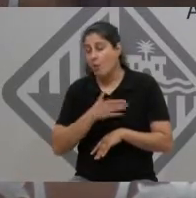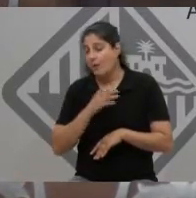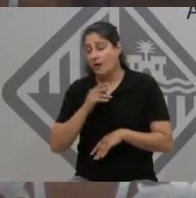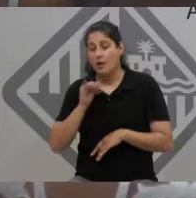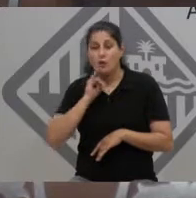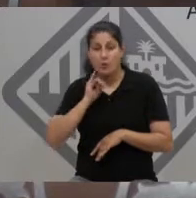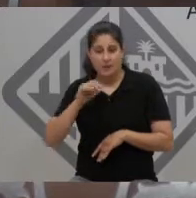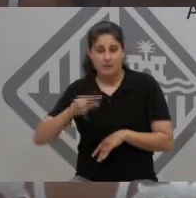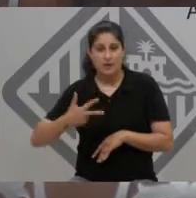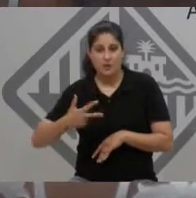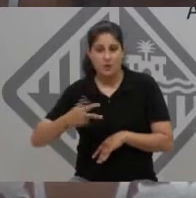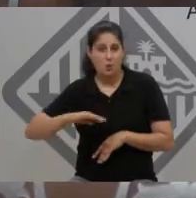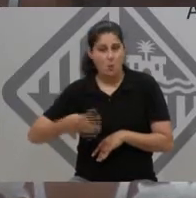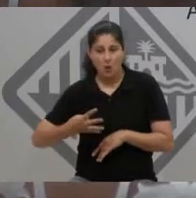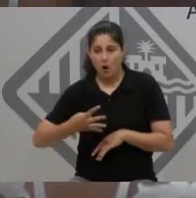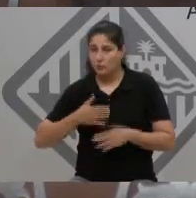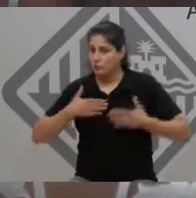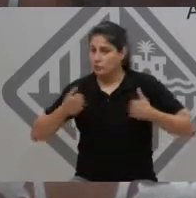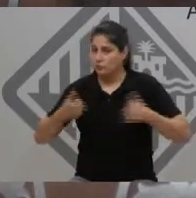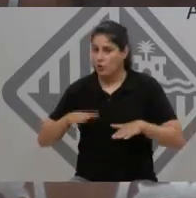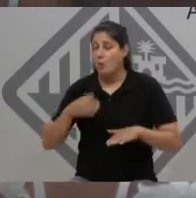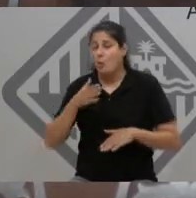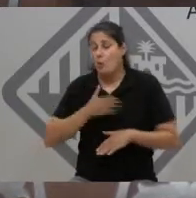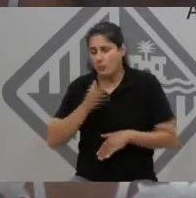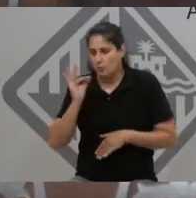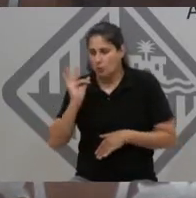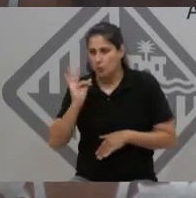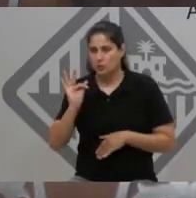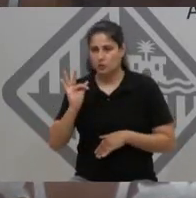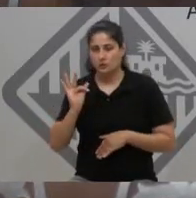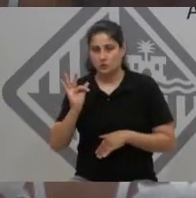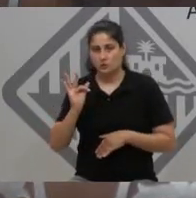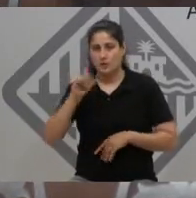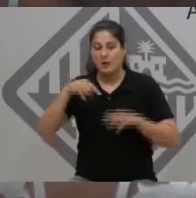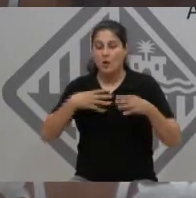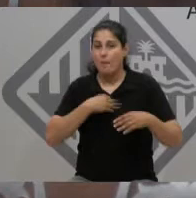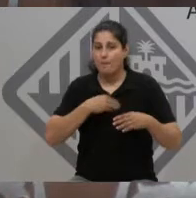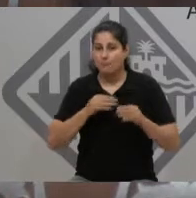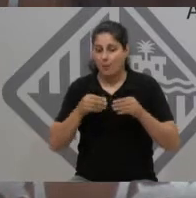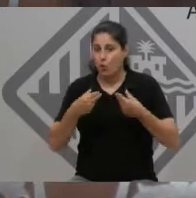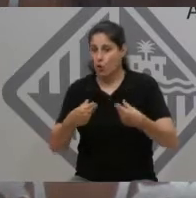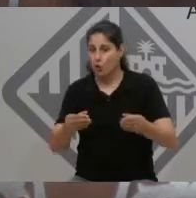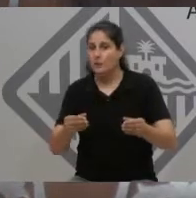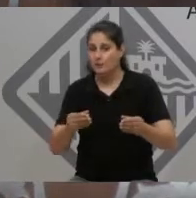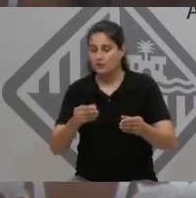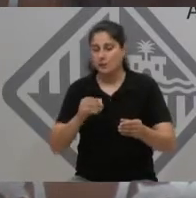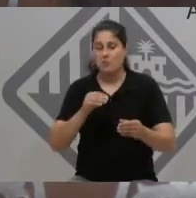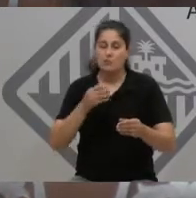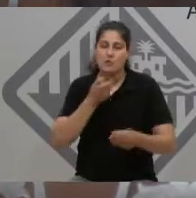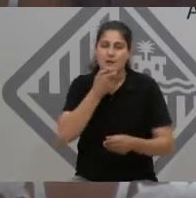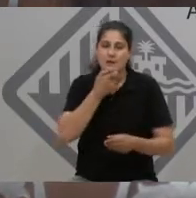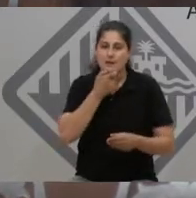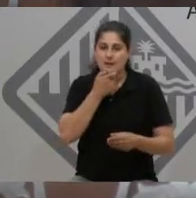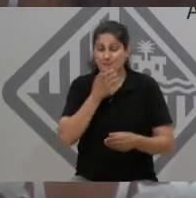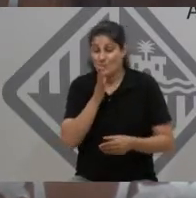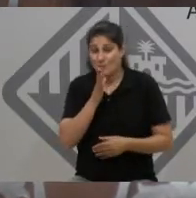cuarto, eso ya lo dejamos, que sería, creemos, muy positivo, que según qué documentación estuviera también en inglés, ya que